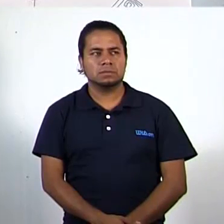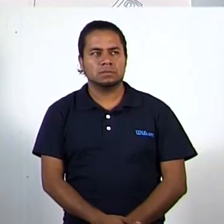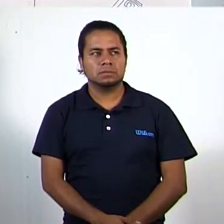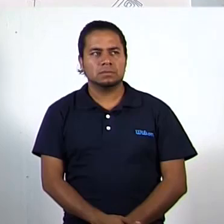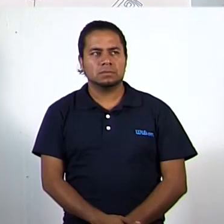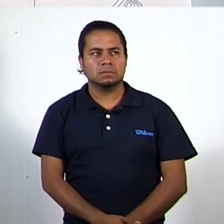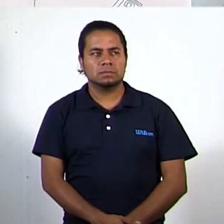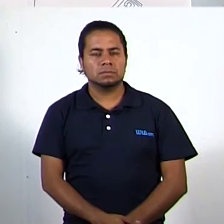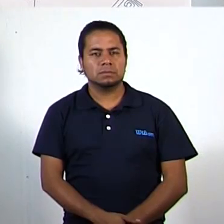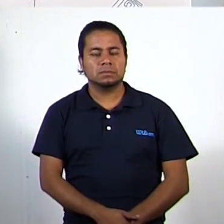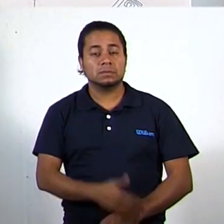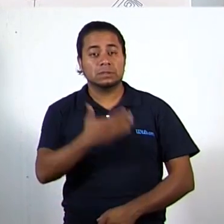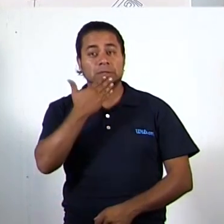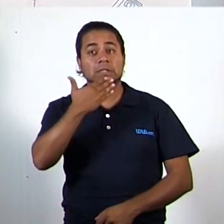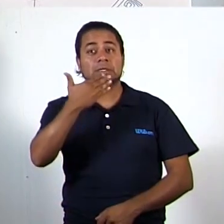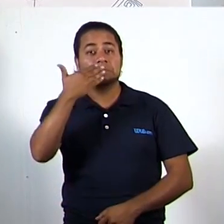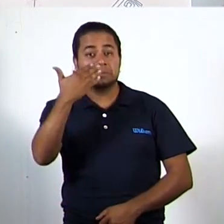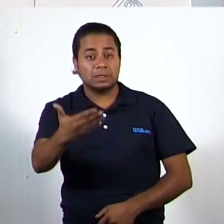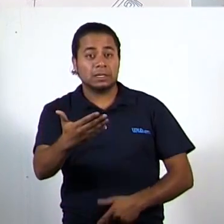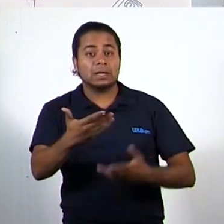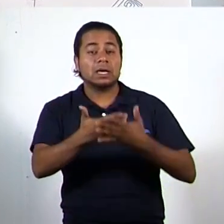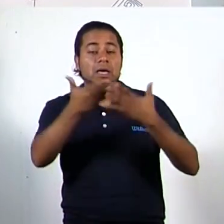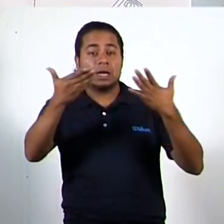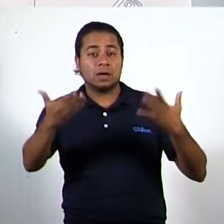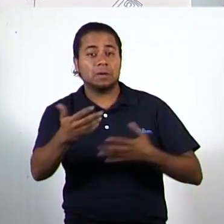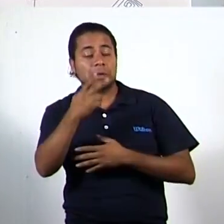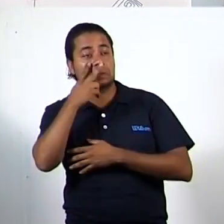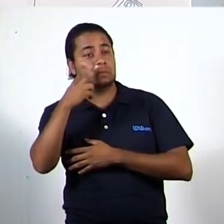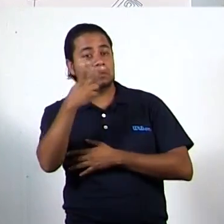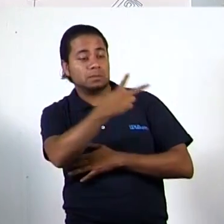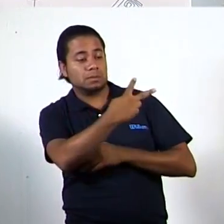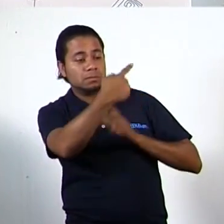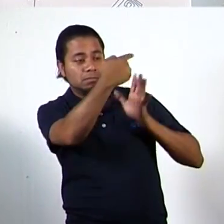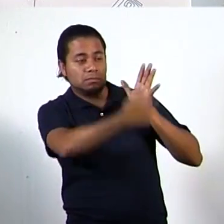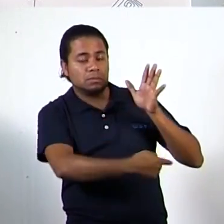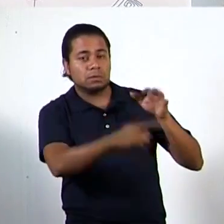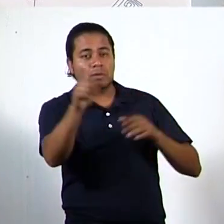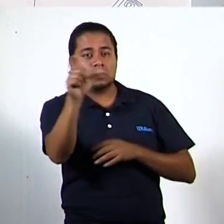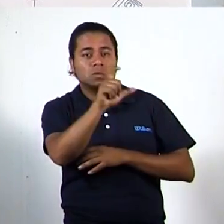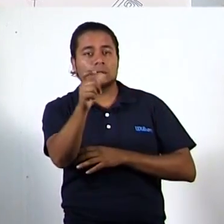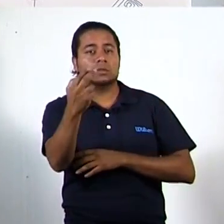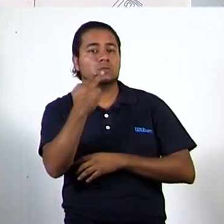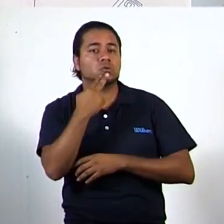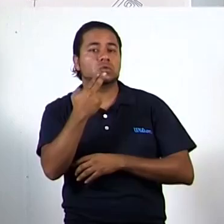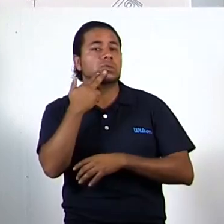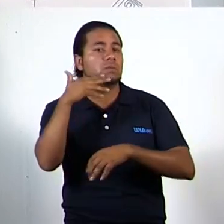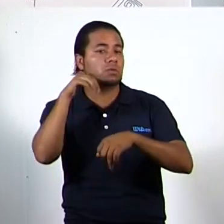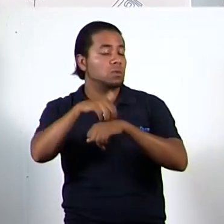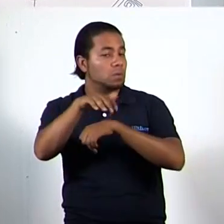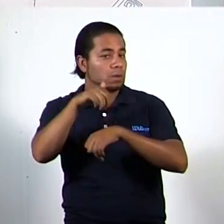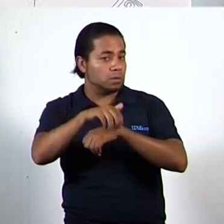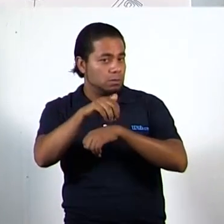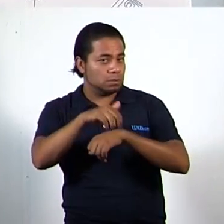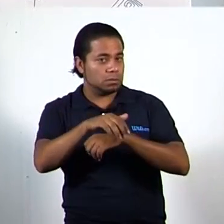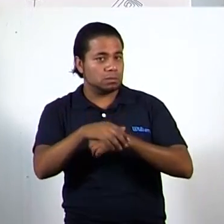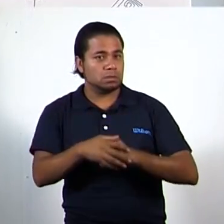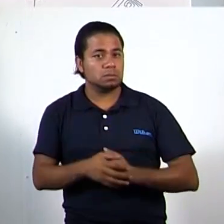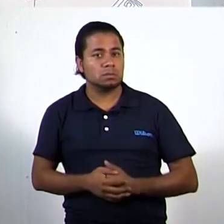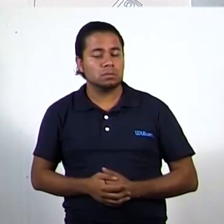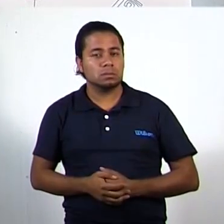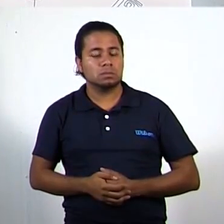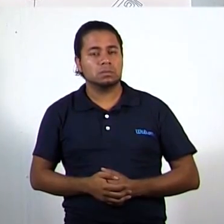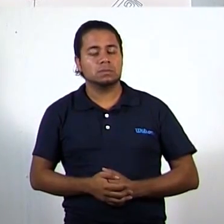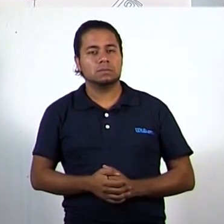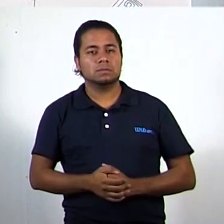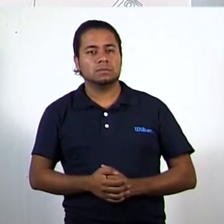Muy bien. A continuación, veremos en qué situaciones utilizamos los números. Como podrás